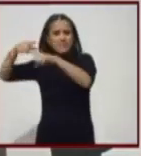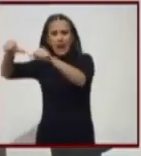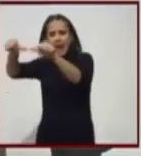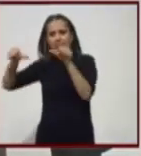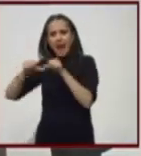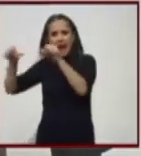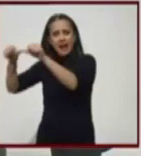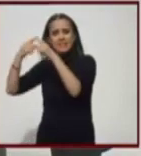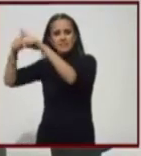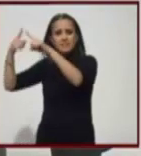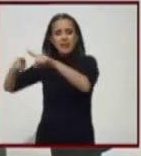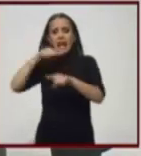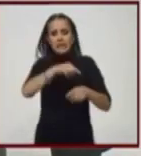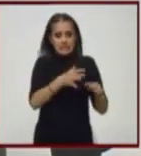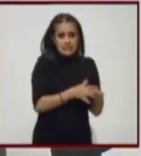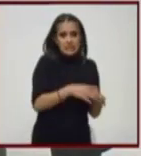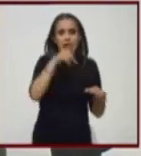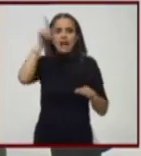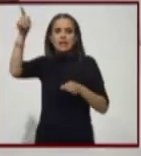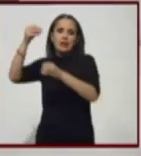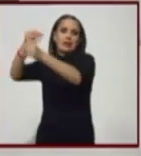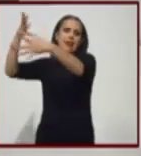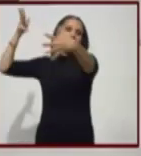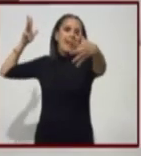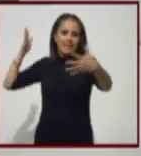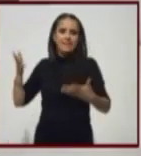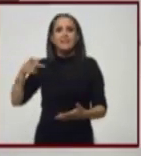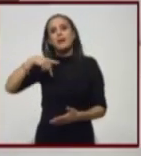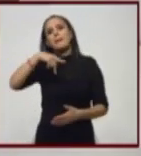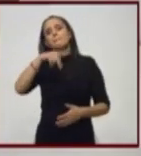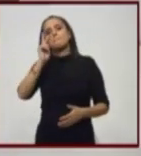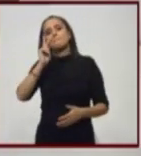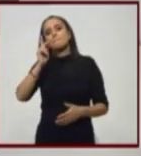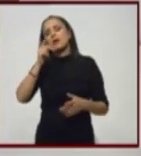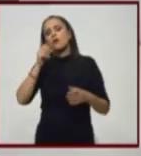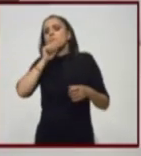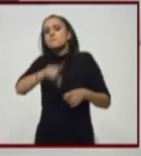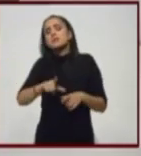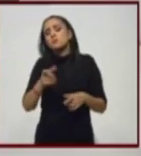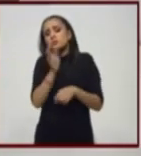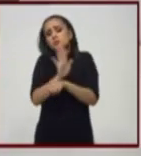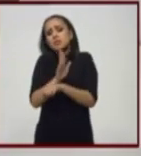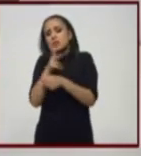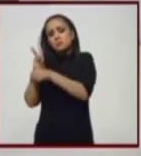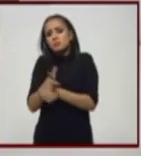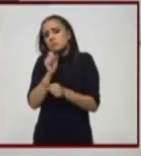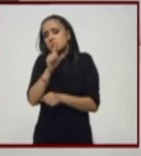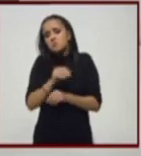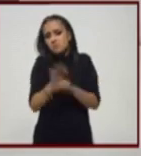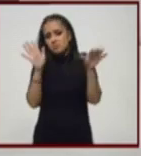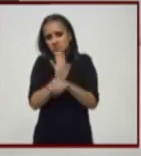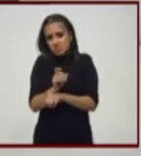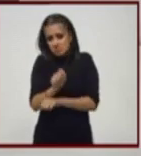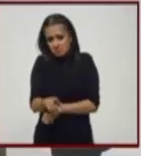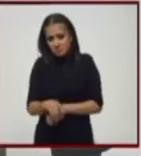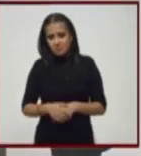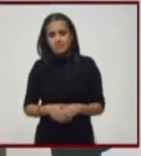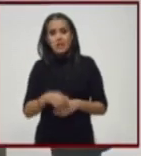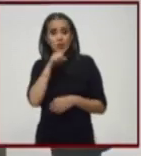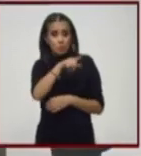distintas áreas pero lenguajes el diseño la tentación de irte para ella espérame en una de esas